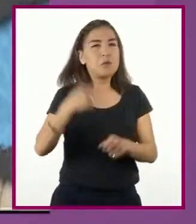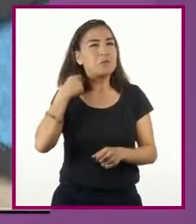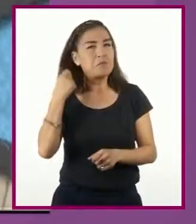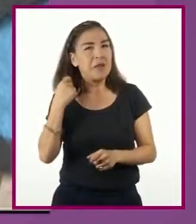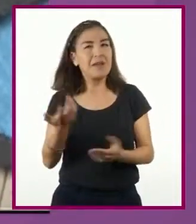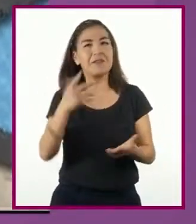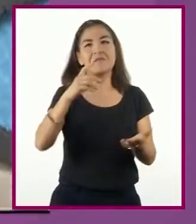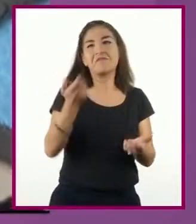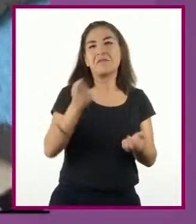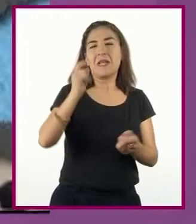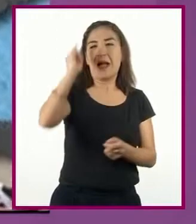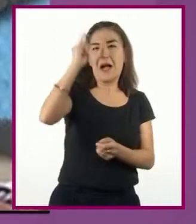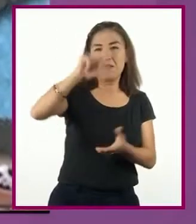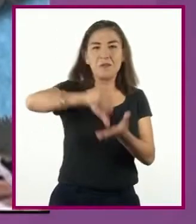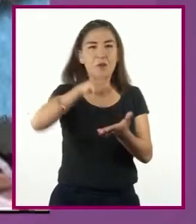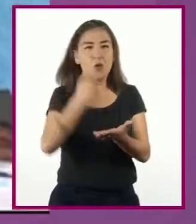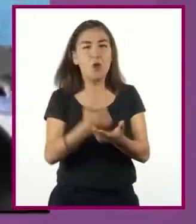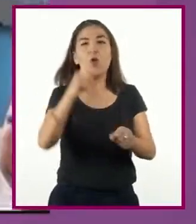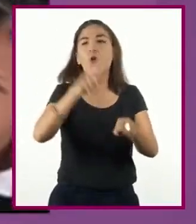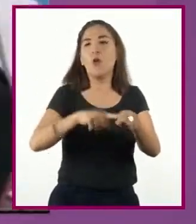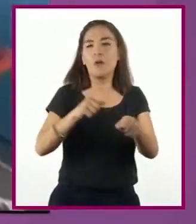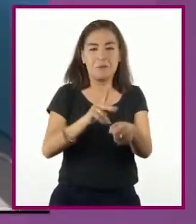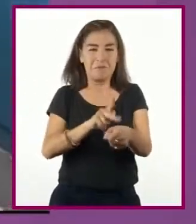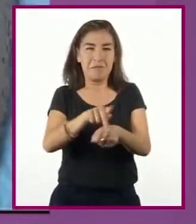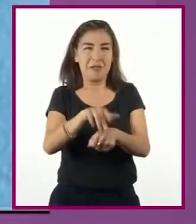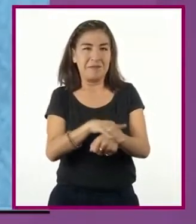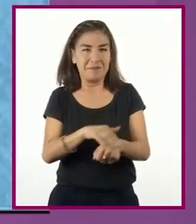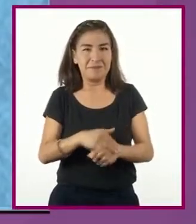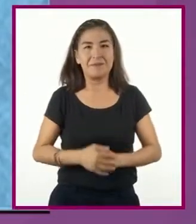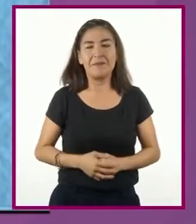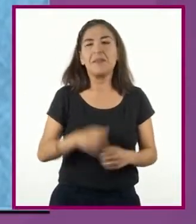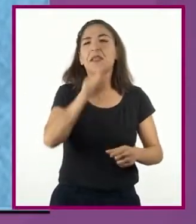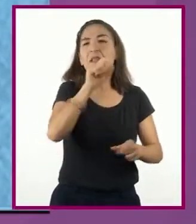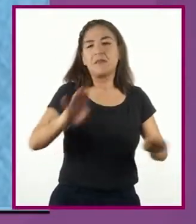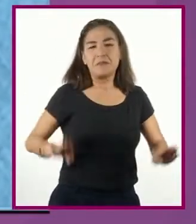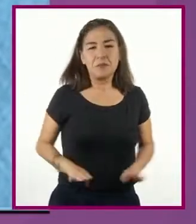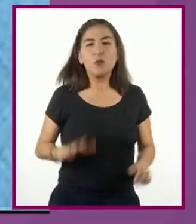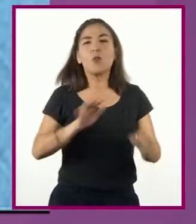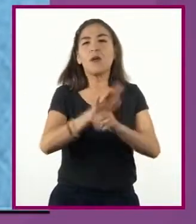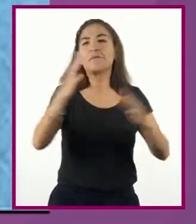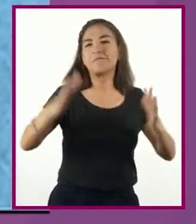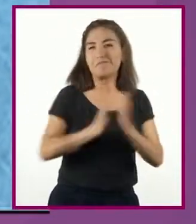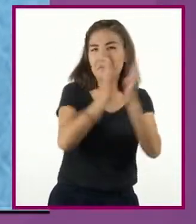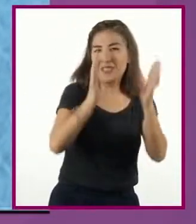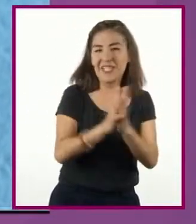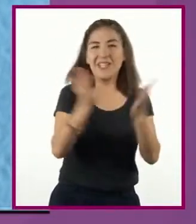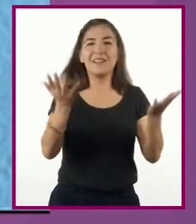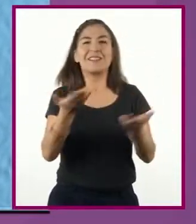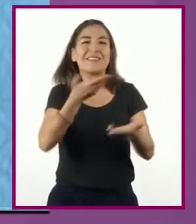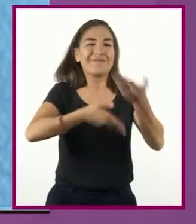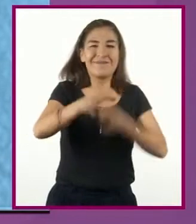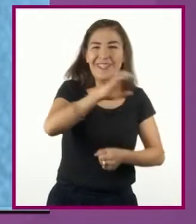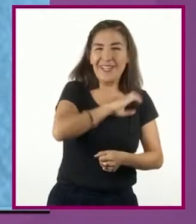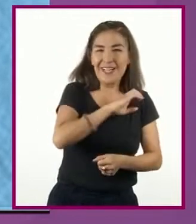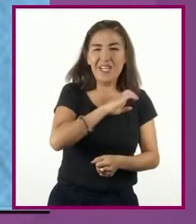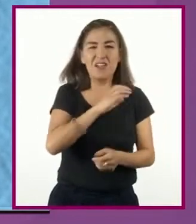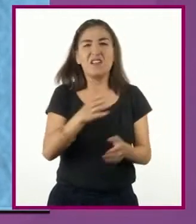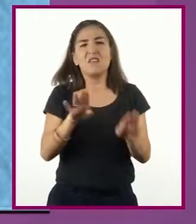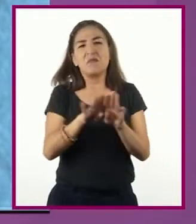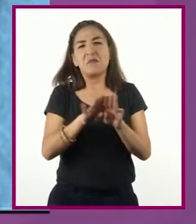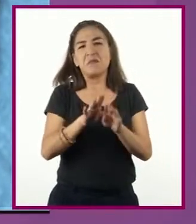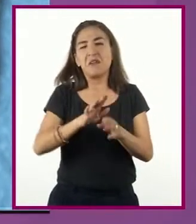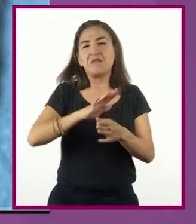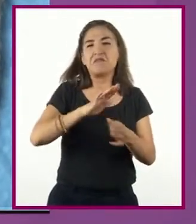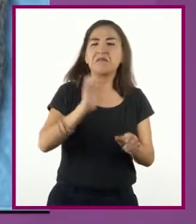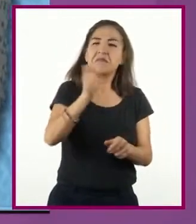tu estatura o el color de tu piel. También características como ser participativo, afectuoso, sumiso